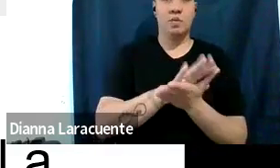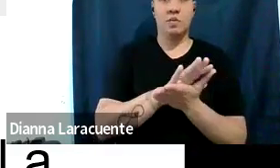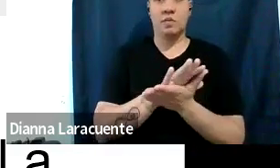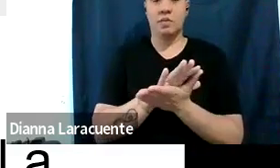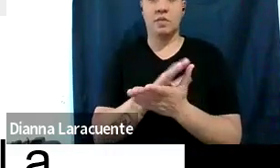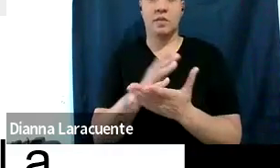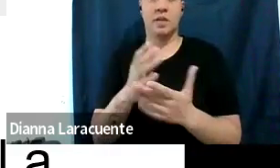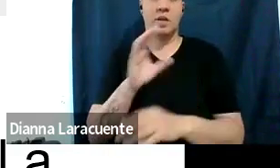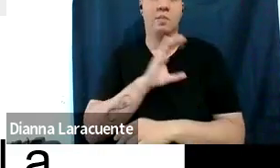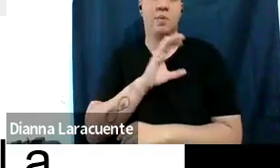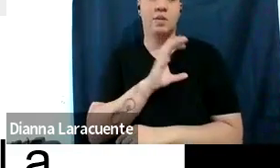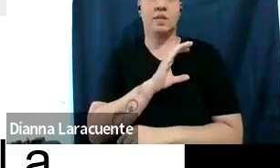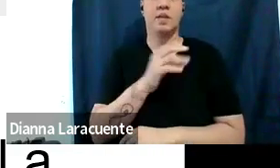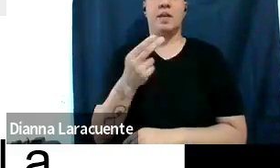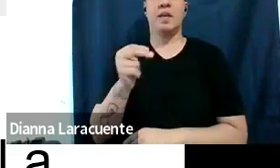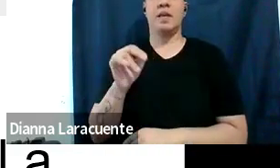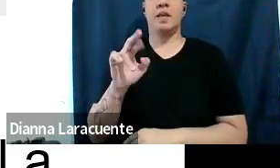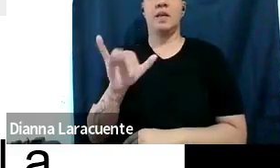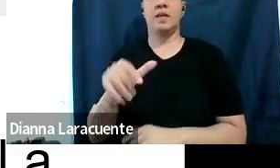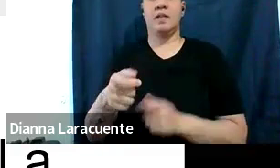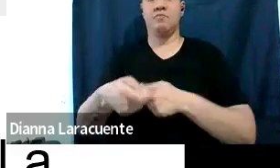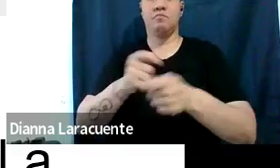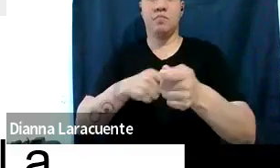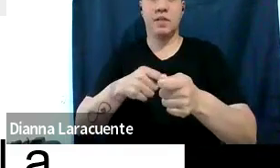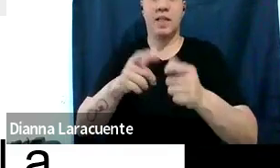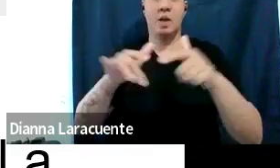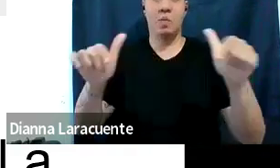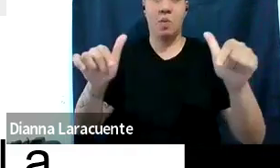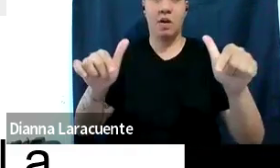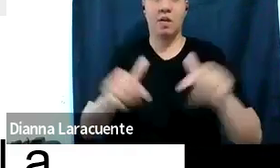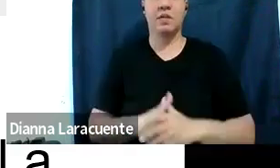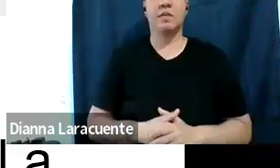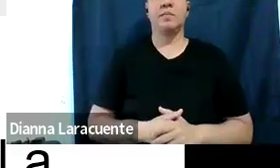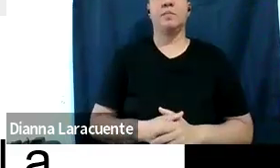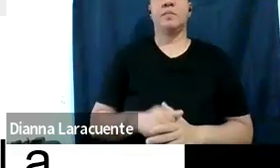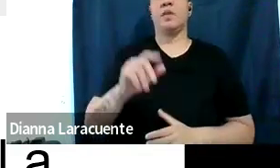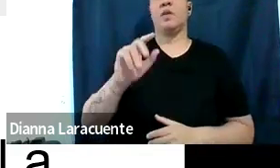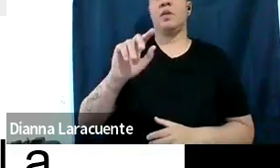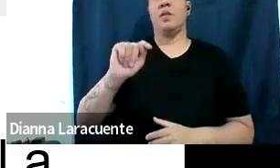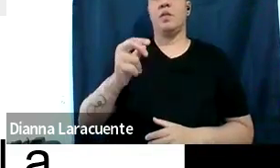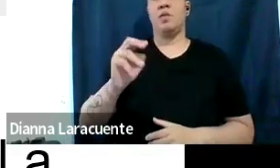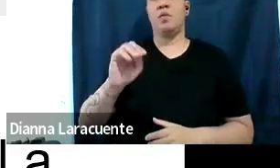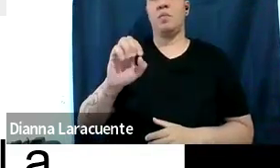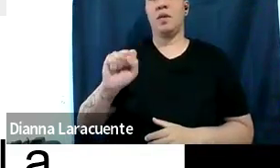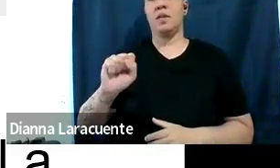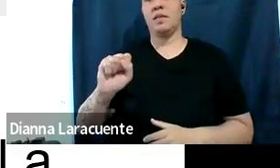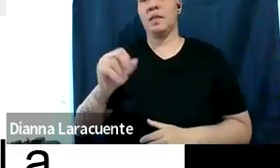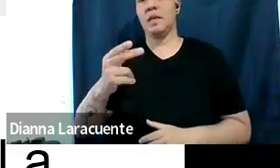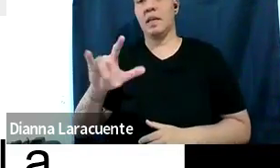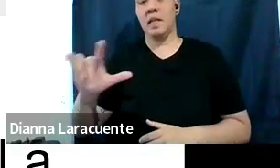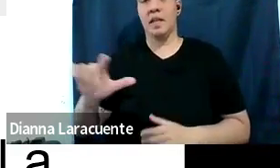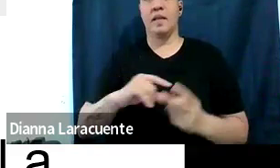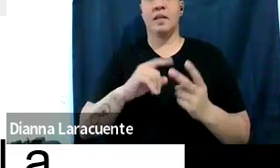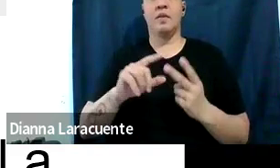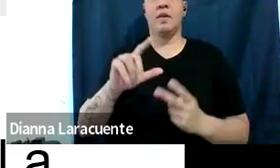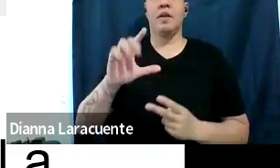de que había que suplantar el idioma. De ahí vino, además de Thomas Hill, vino Lewis y Clark, que decía que esta gente